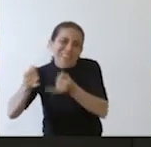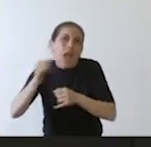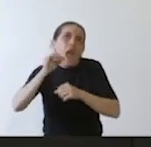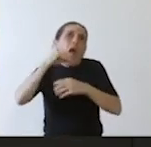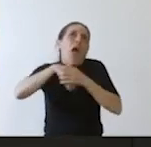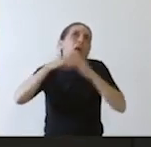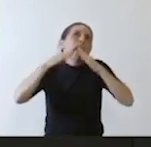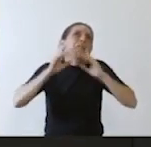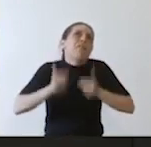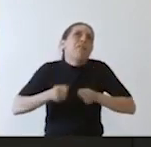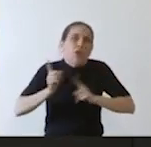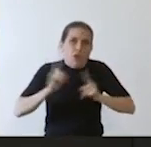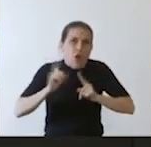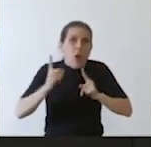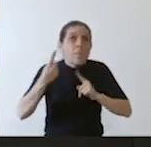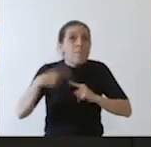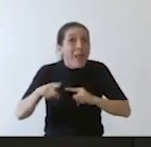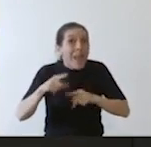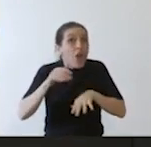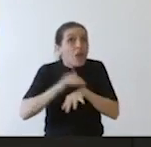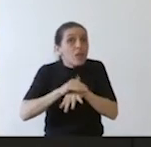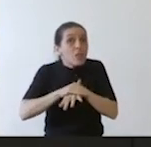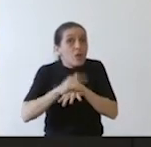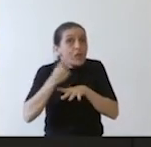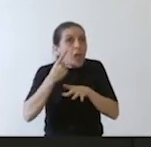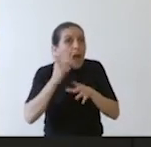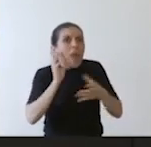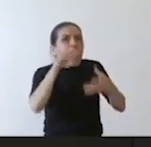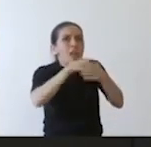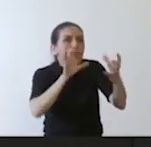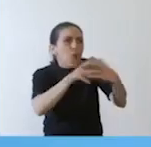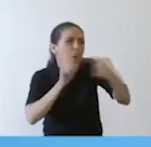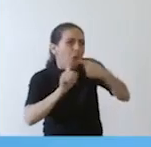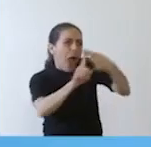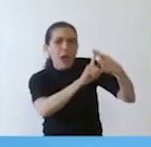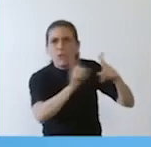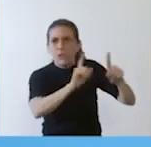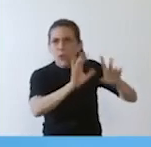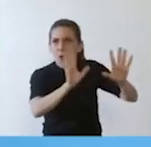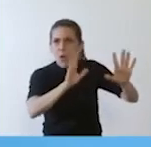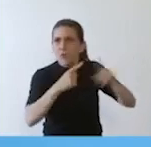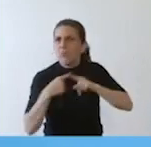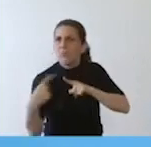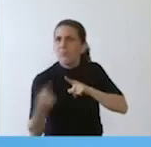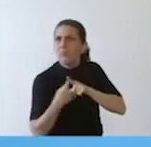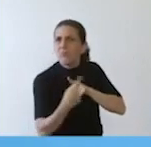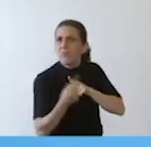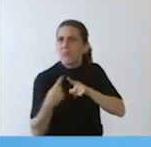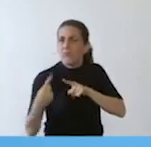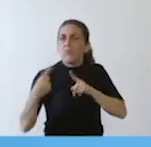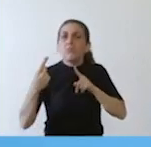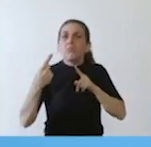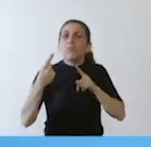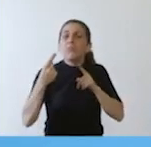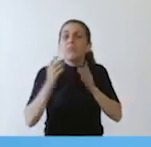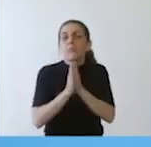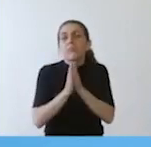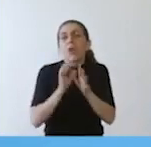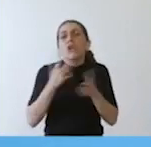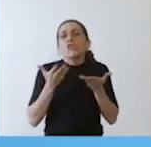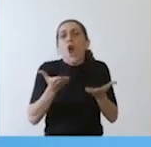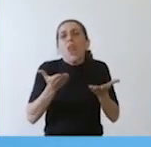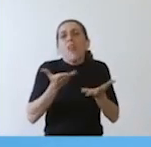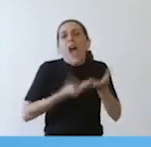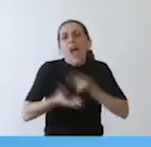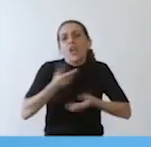pero realmente tiene que practicar el distanciamiento social. Esta es una apelación a un criterio solidario. Los argentinos nos